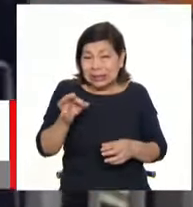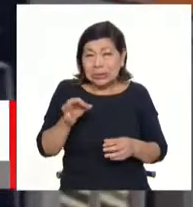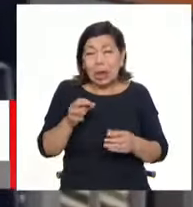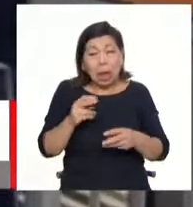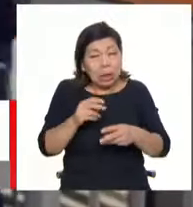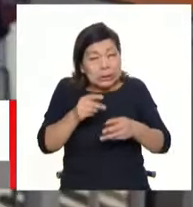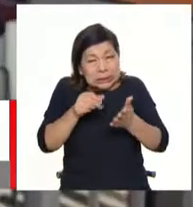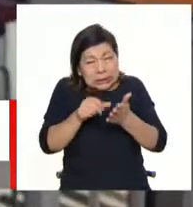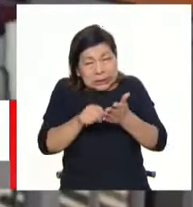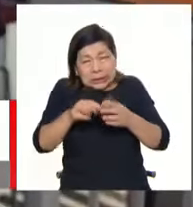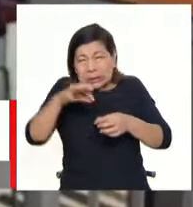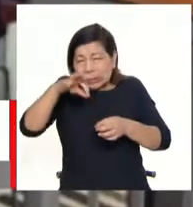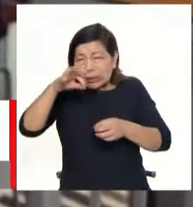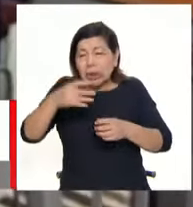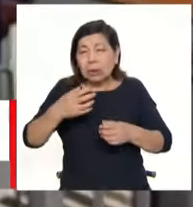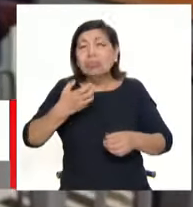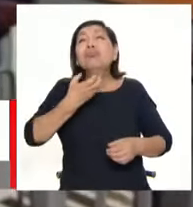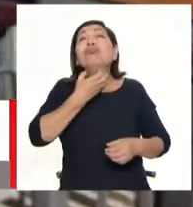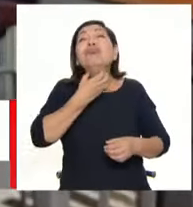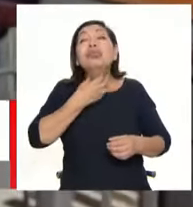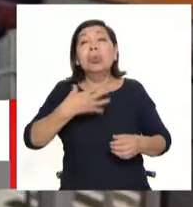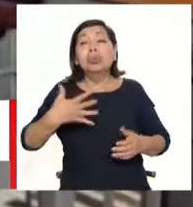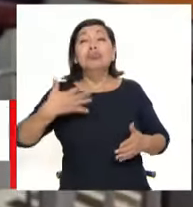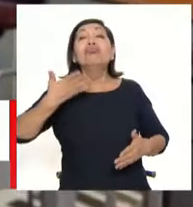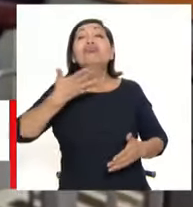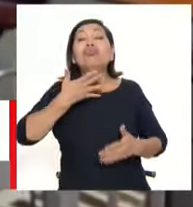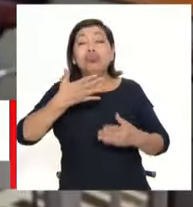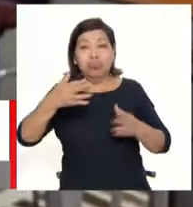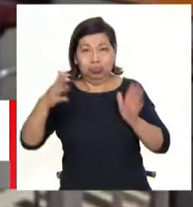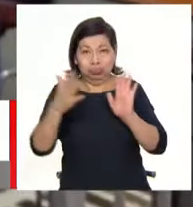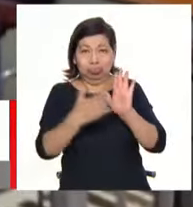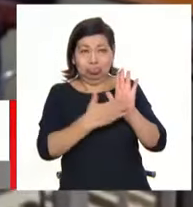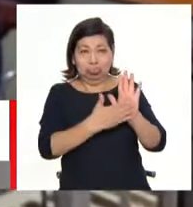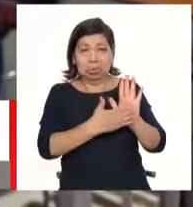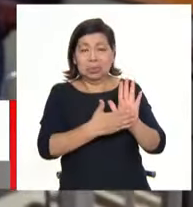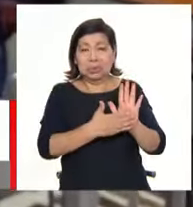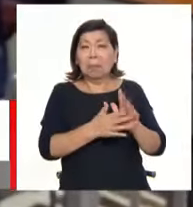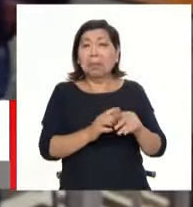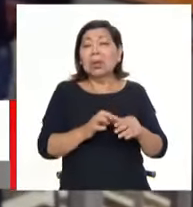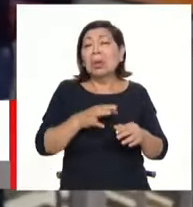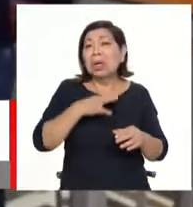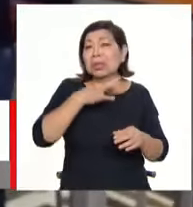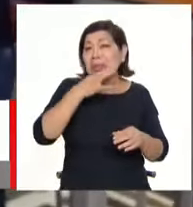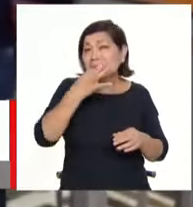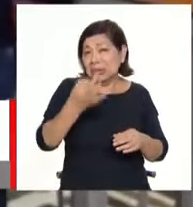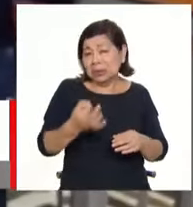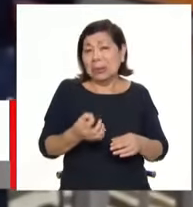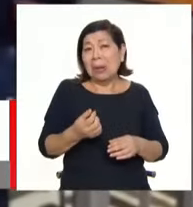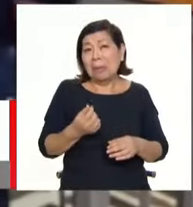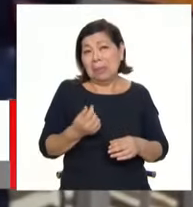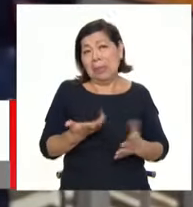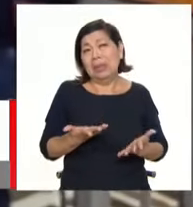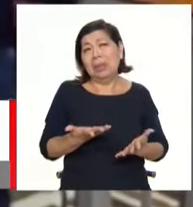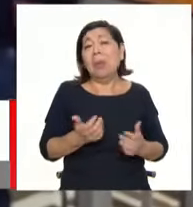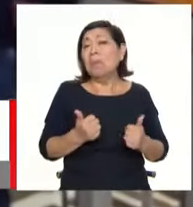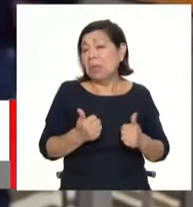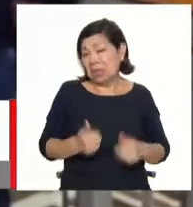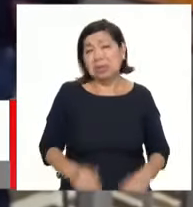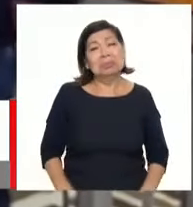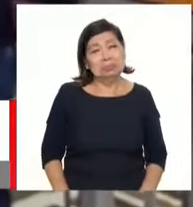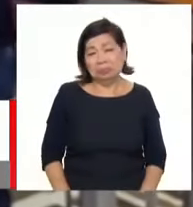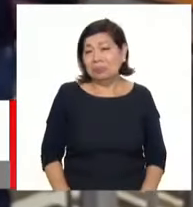exámenes prequirúrgicos, los rayos X como debe ser, se le ingresó a sala y se le procedió a sacar la moneda de manera